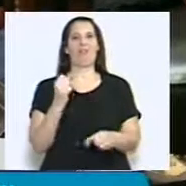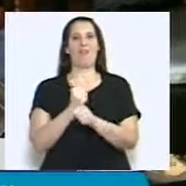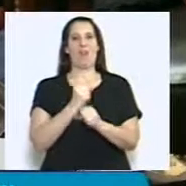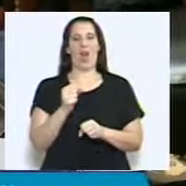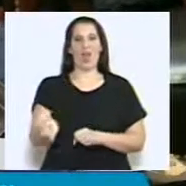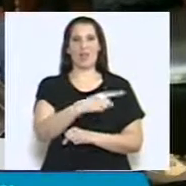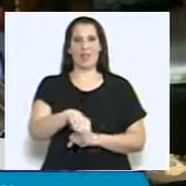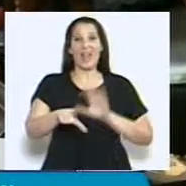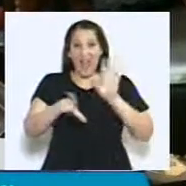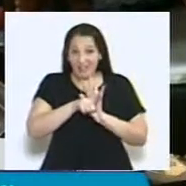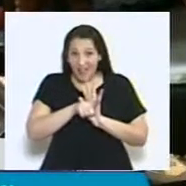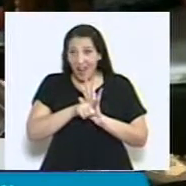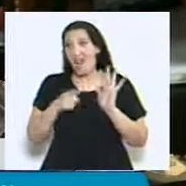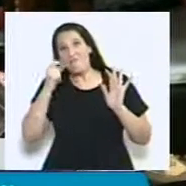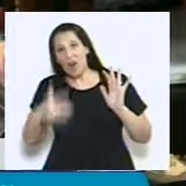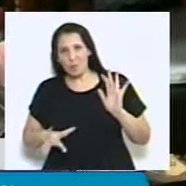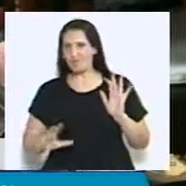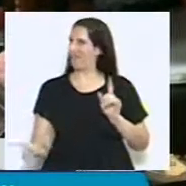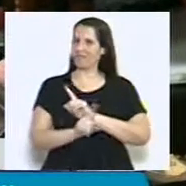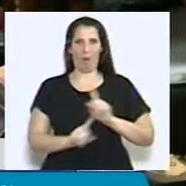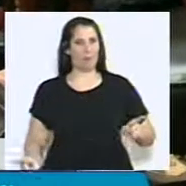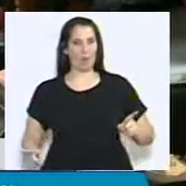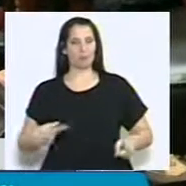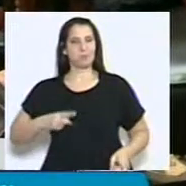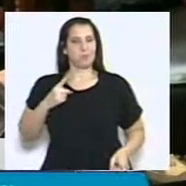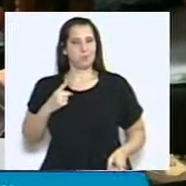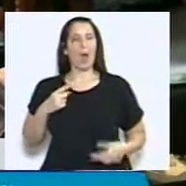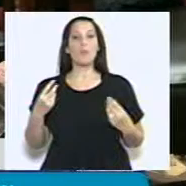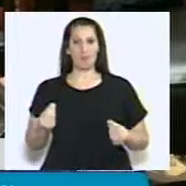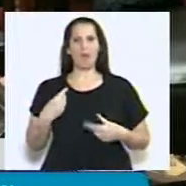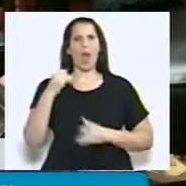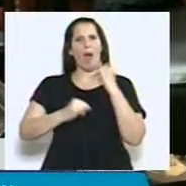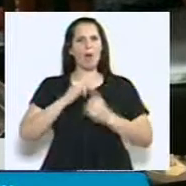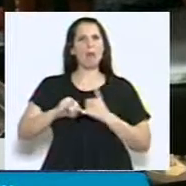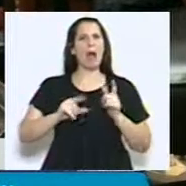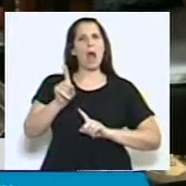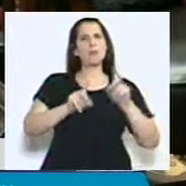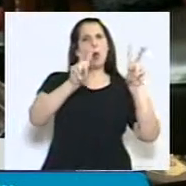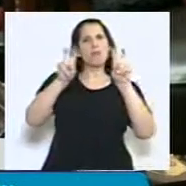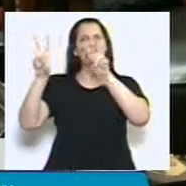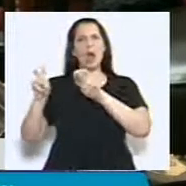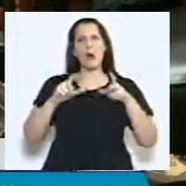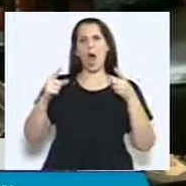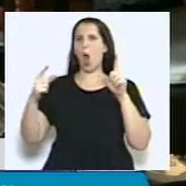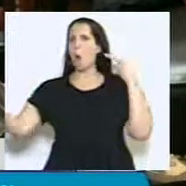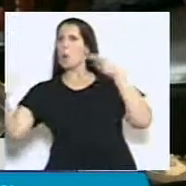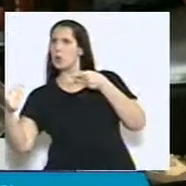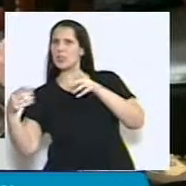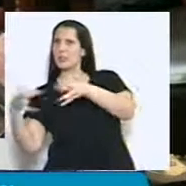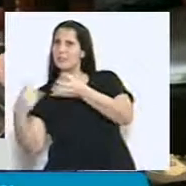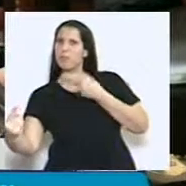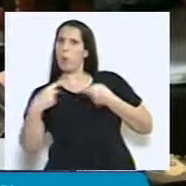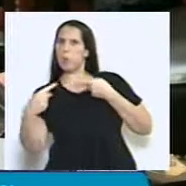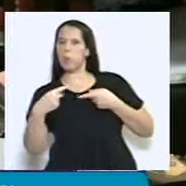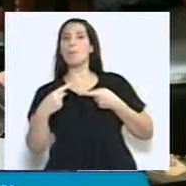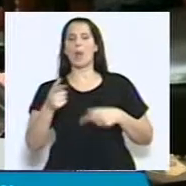tampoco. Voy a hablar de dos temas que concitaron algunas disidencias en los sectores de oposición. El primero